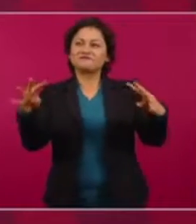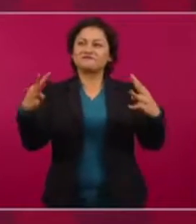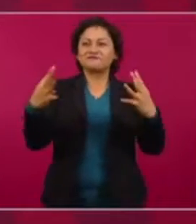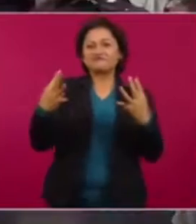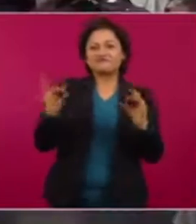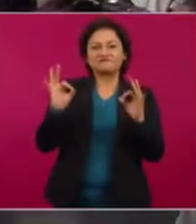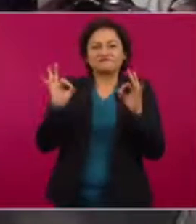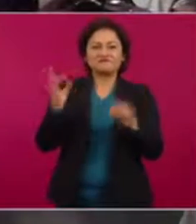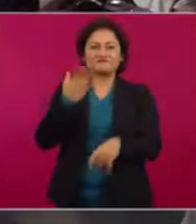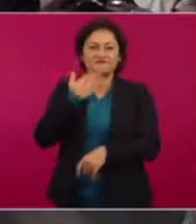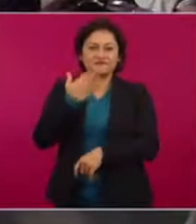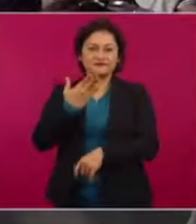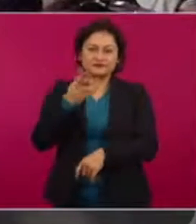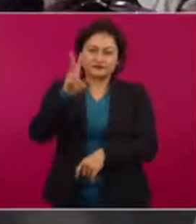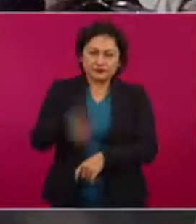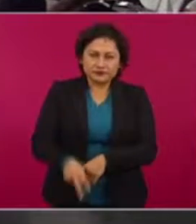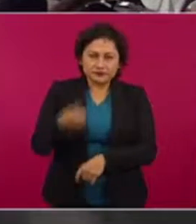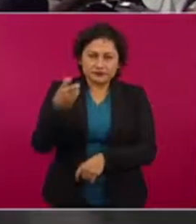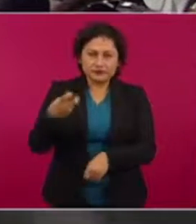y participó